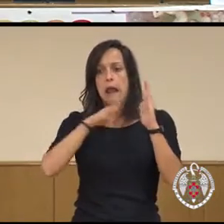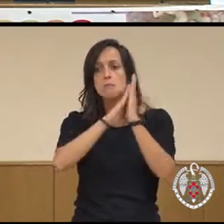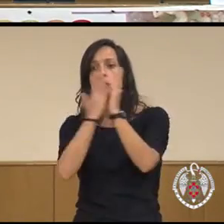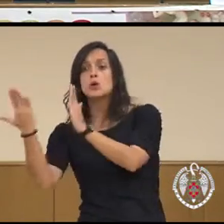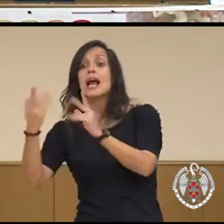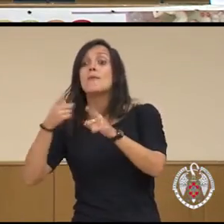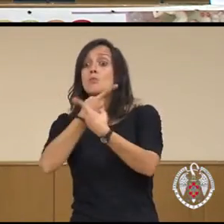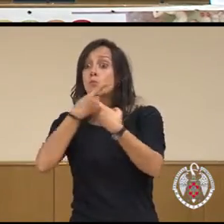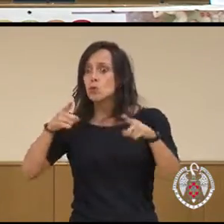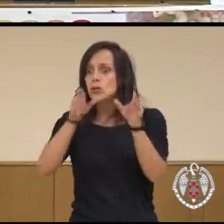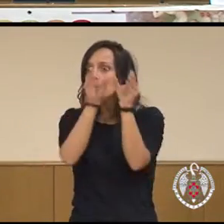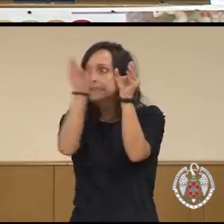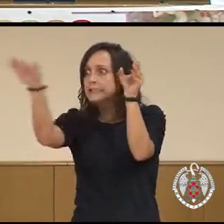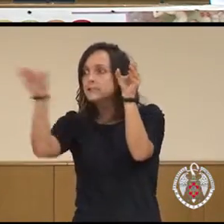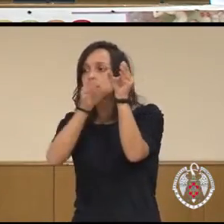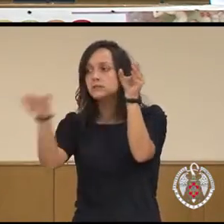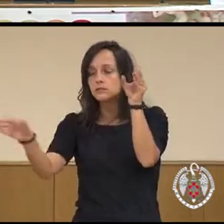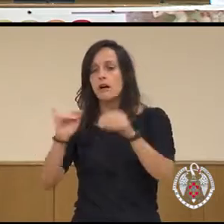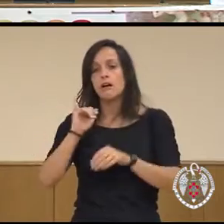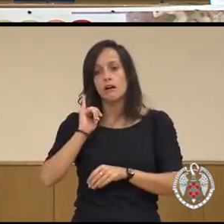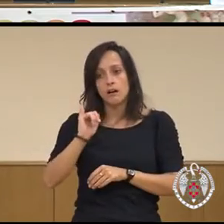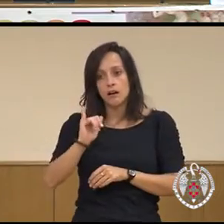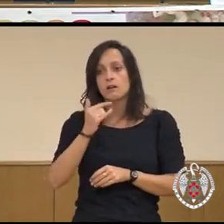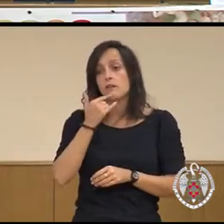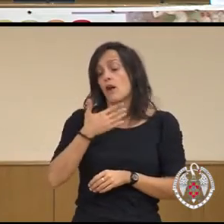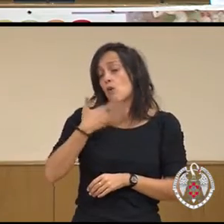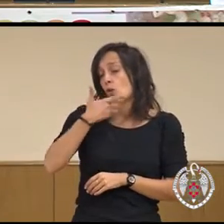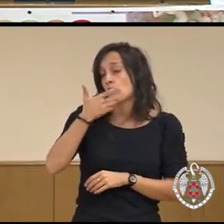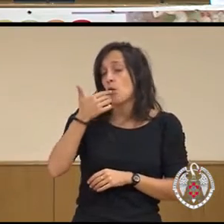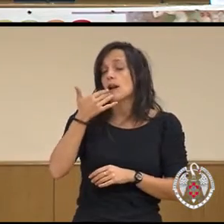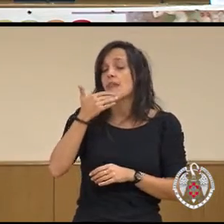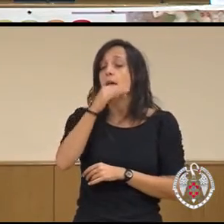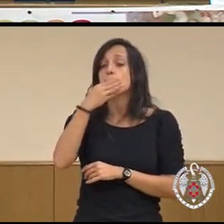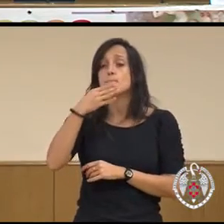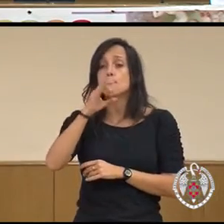que gracias a un inventario estudiado por Fernando,